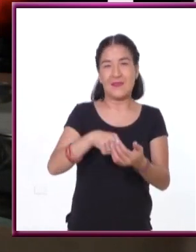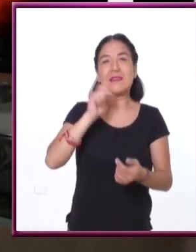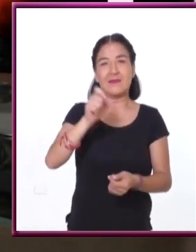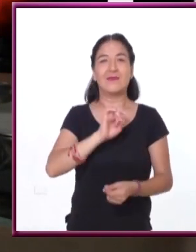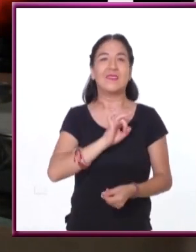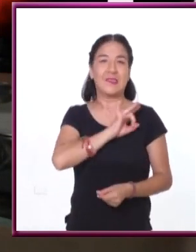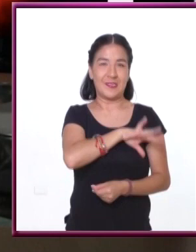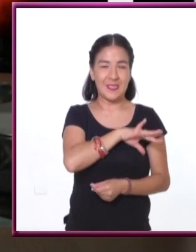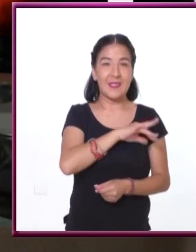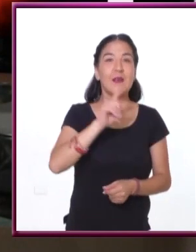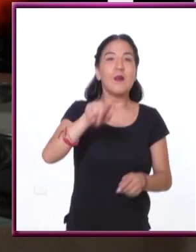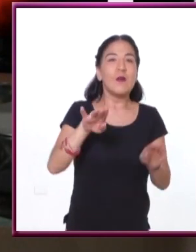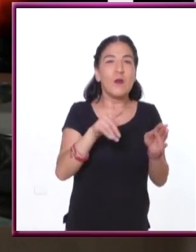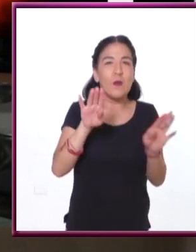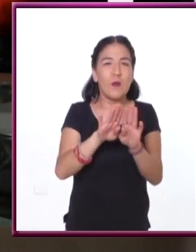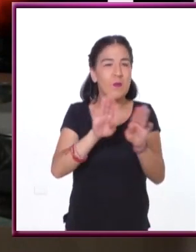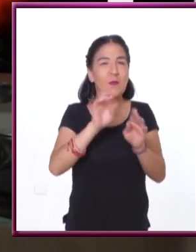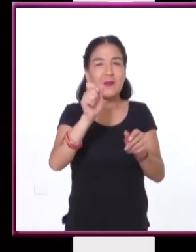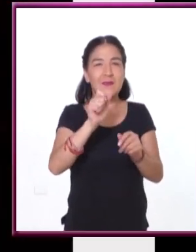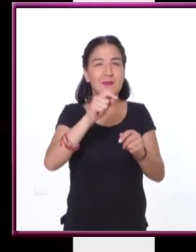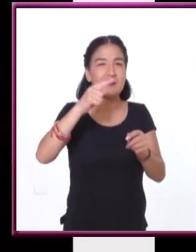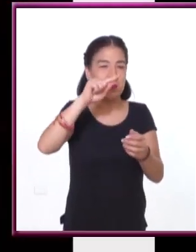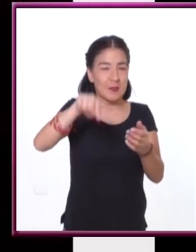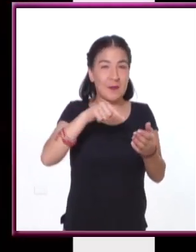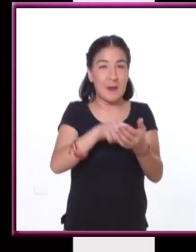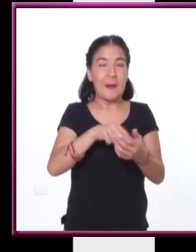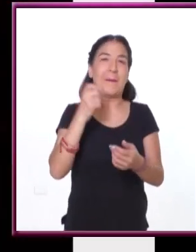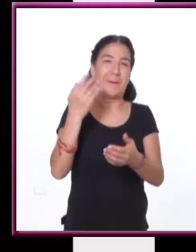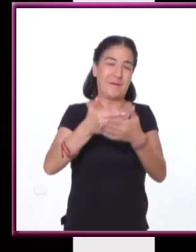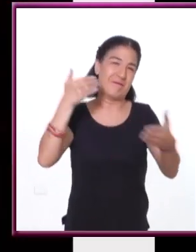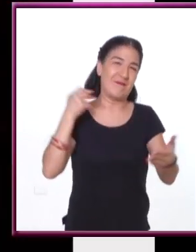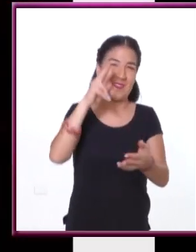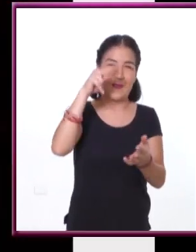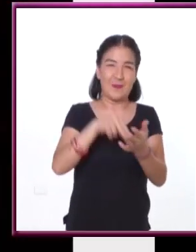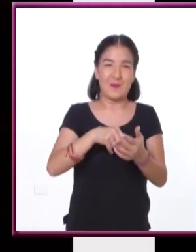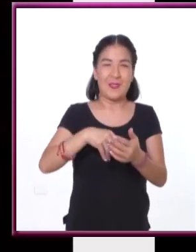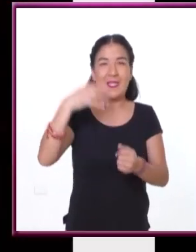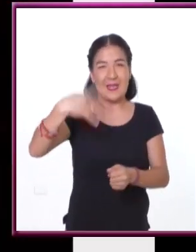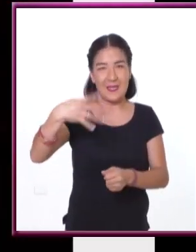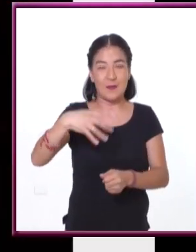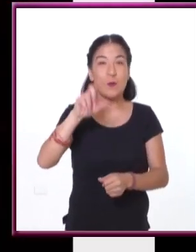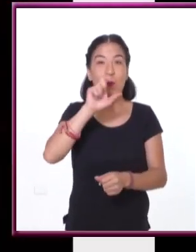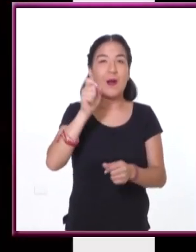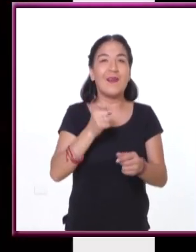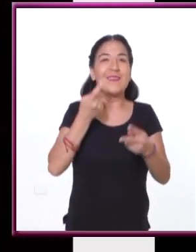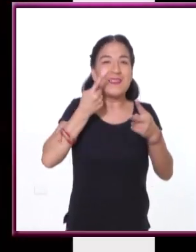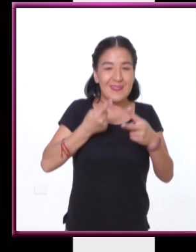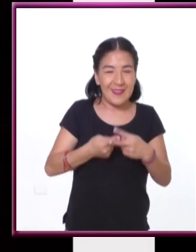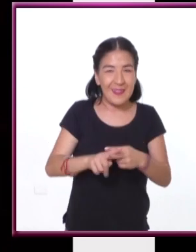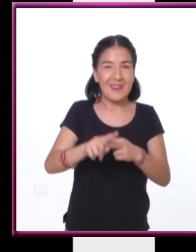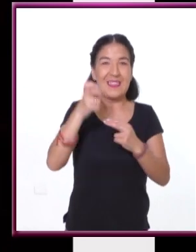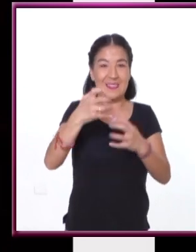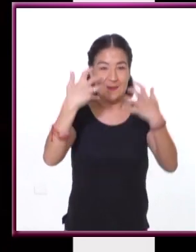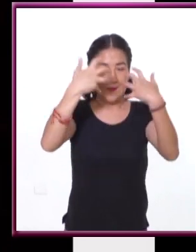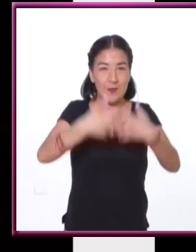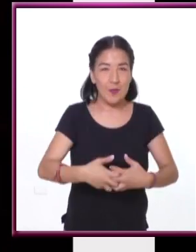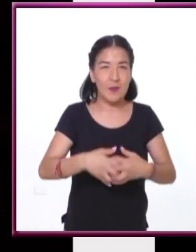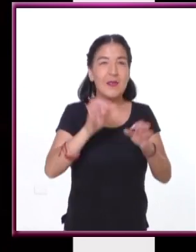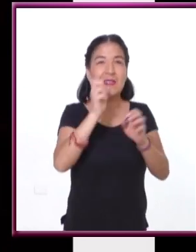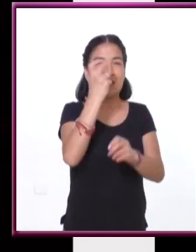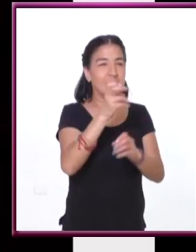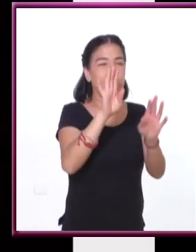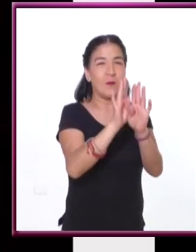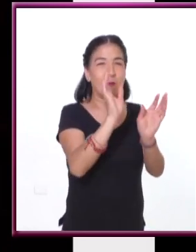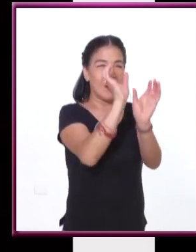Chile. Es un interferómetro de radio que en 2014, cuando apenas inició su funcionamiento, tomó esta